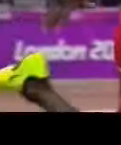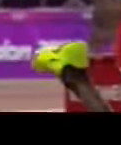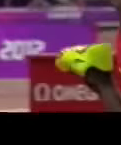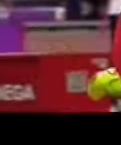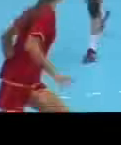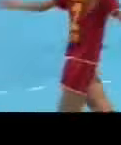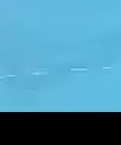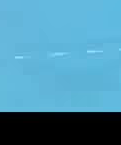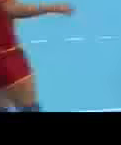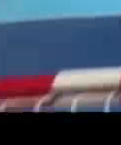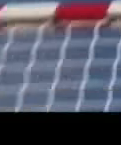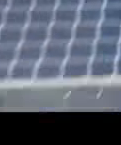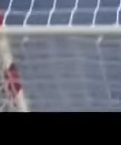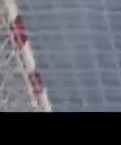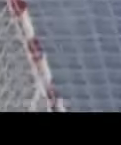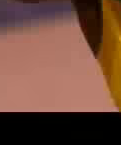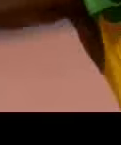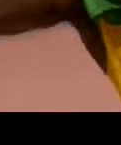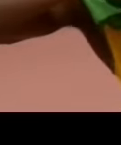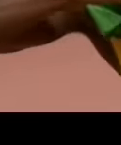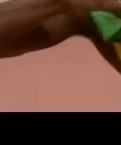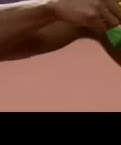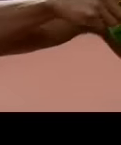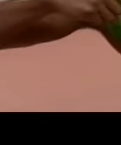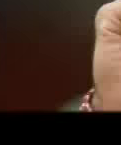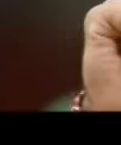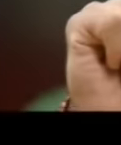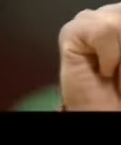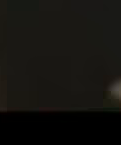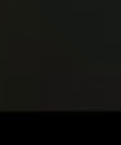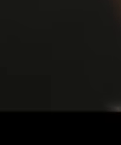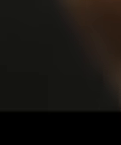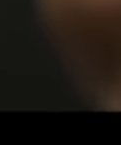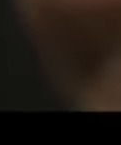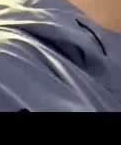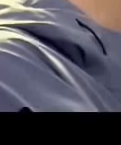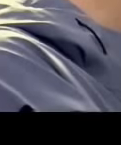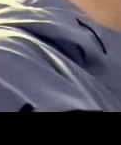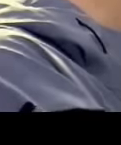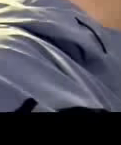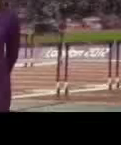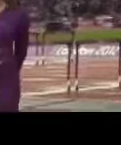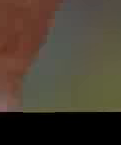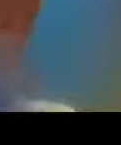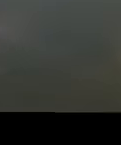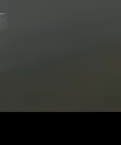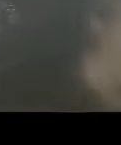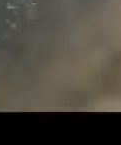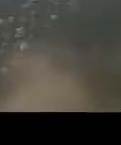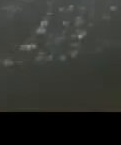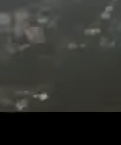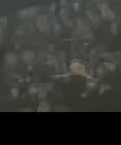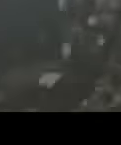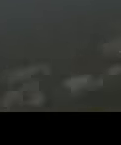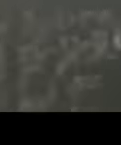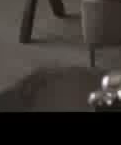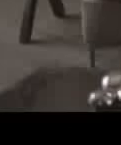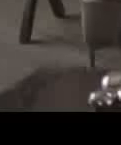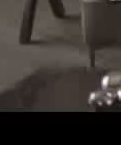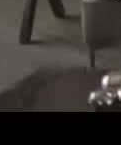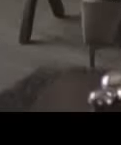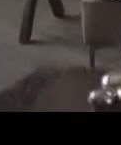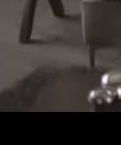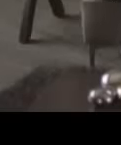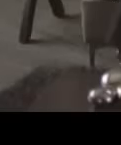Sigue a los héroes, celebra sus hazañas, sigue la emoción y vive toda la gloria de los Juegos Olímpicos Río 2016 en